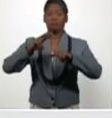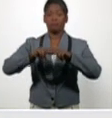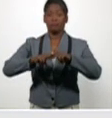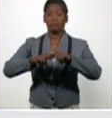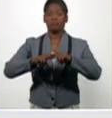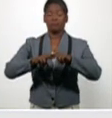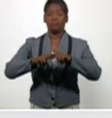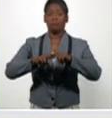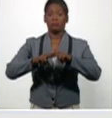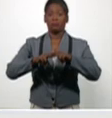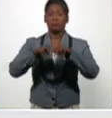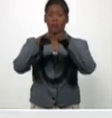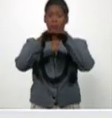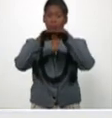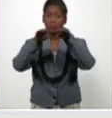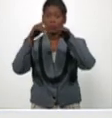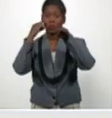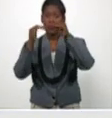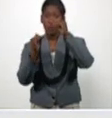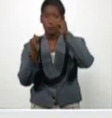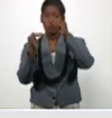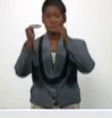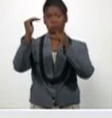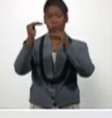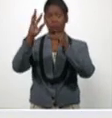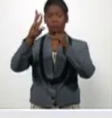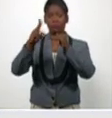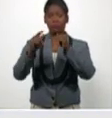nivel alto de número de casos.